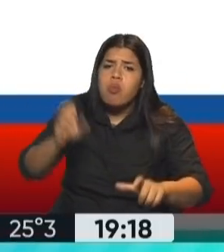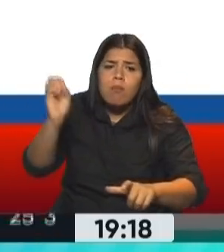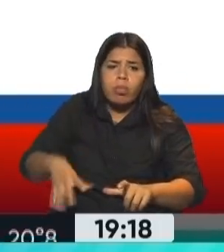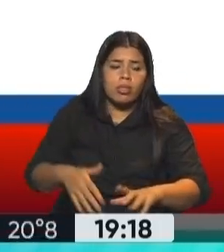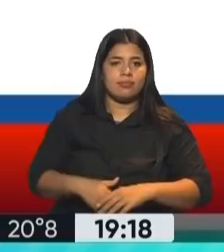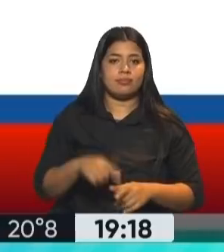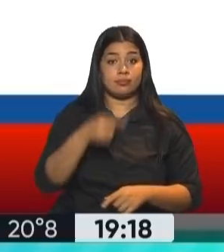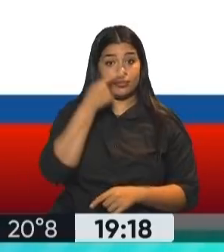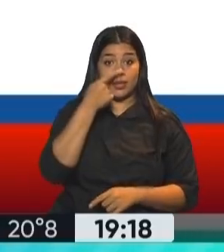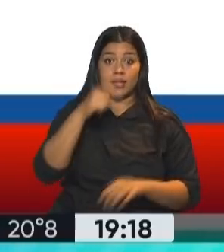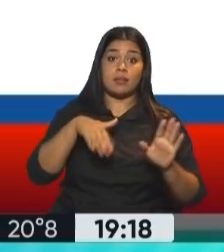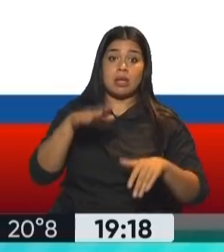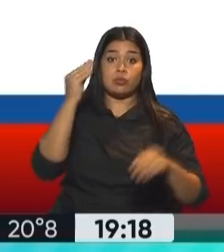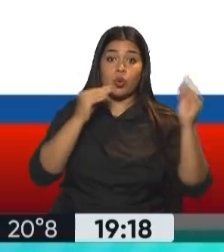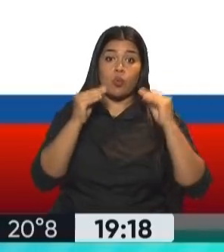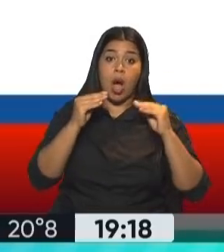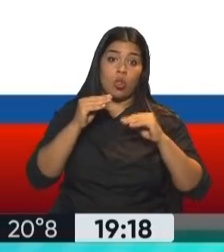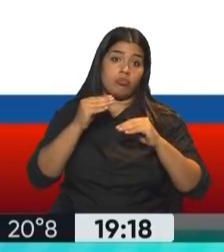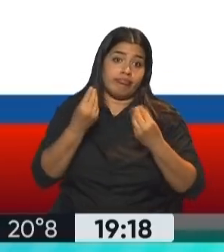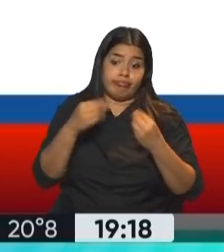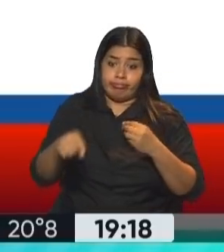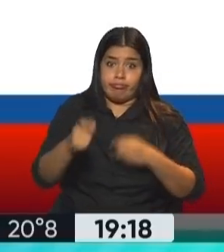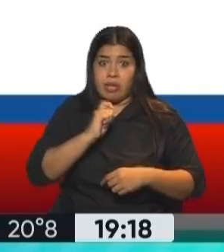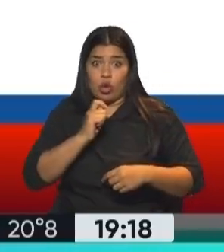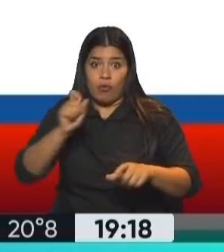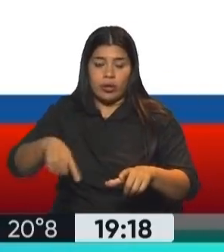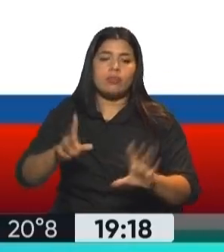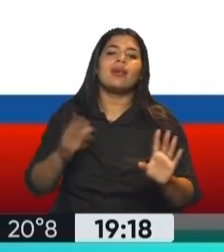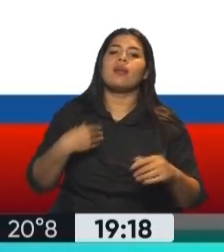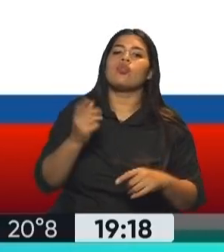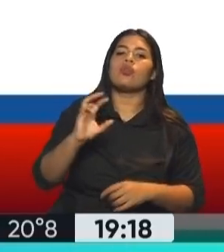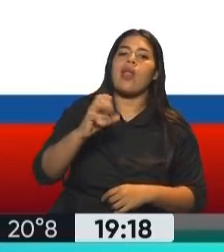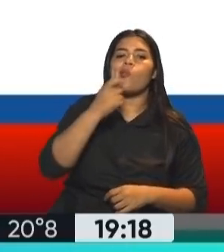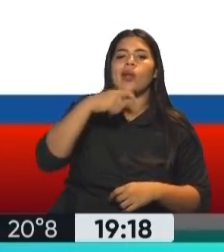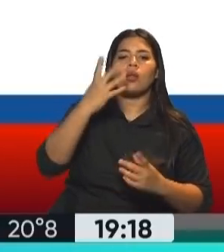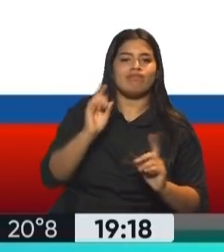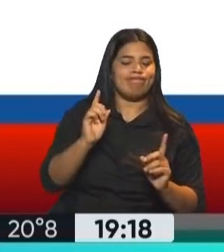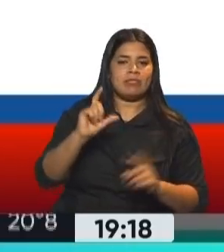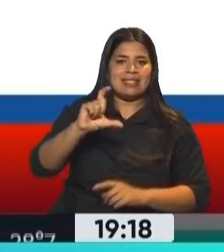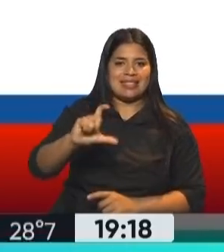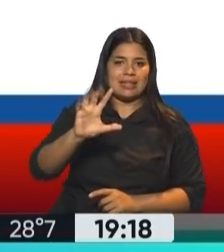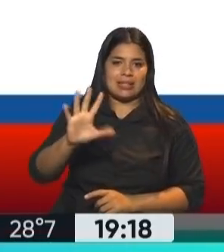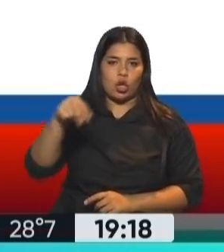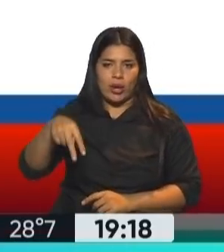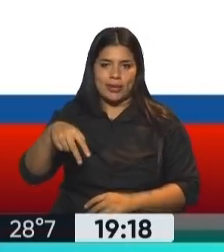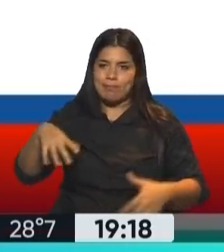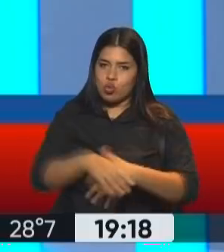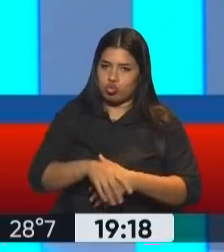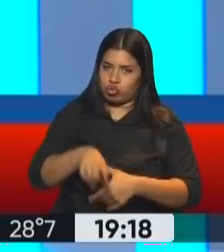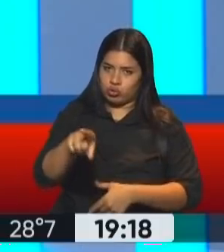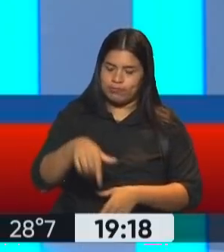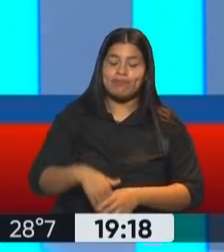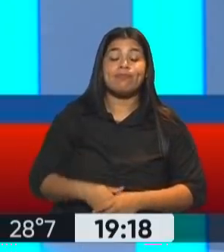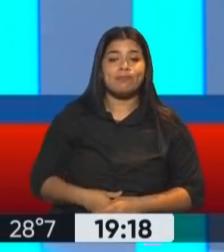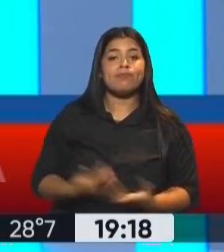por el Claro, periodista que estaba trabajando. No es cualquier canal, es C5N. Vamos a ver que